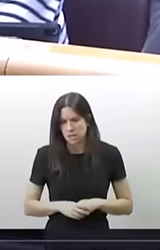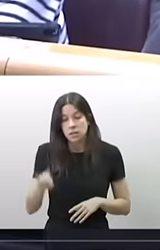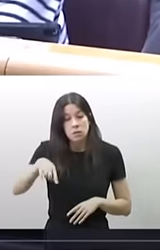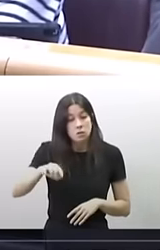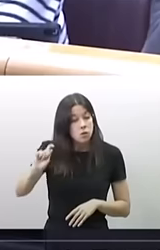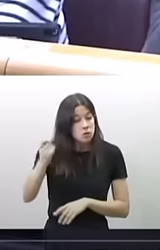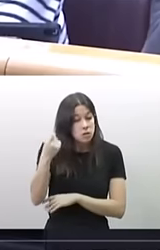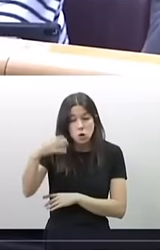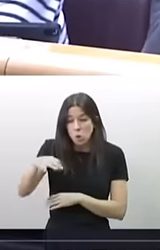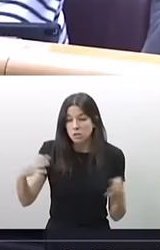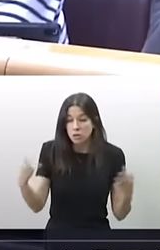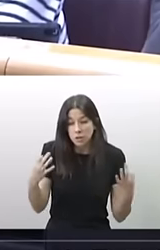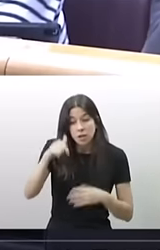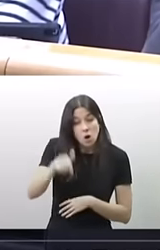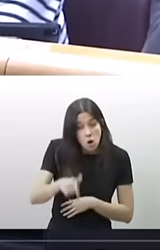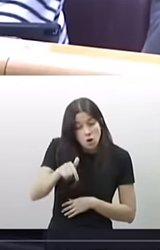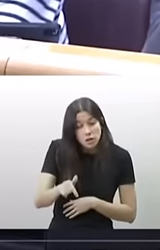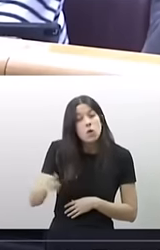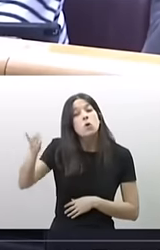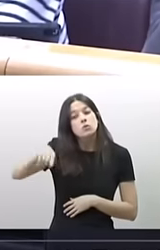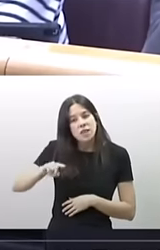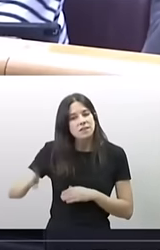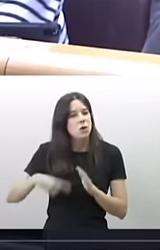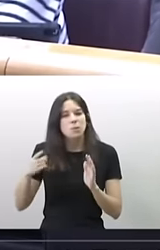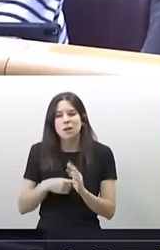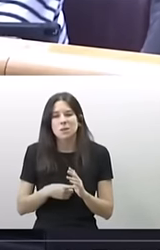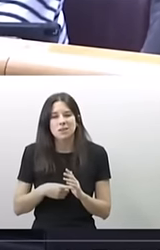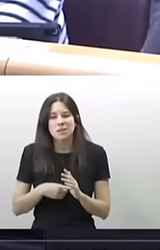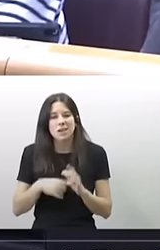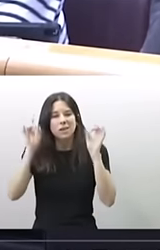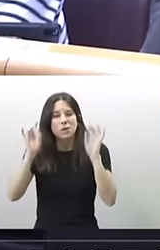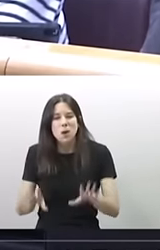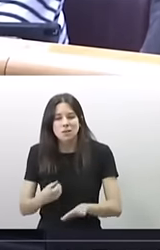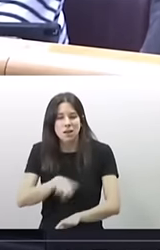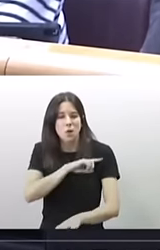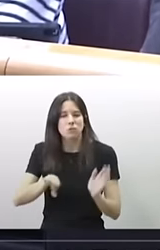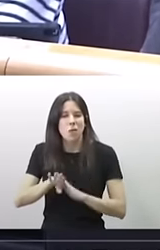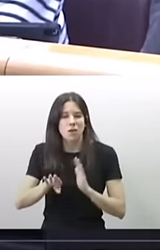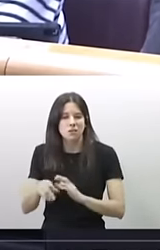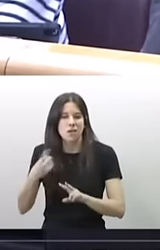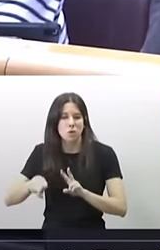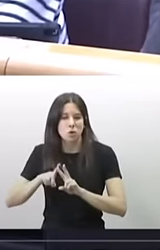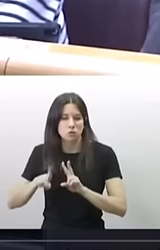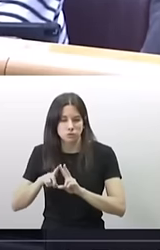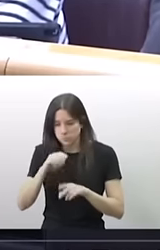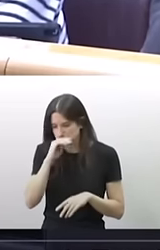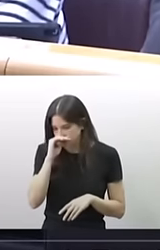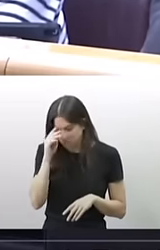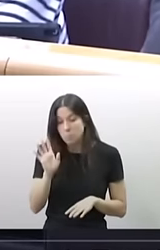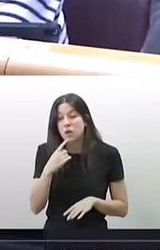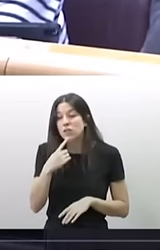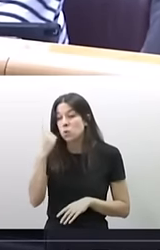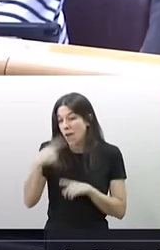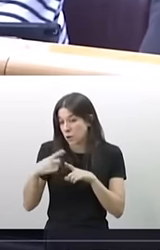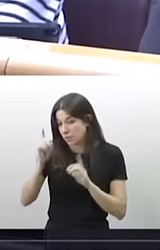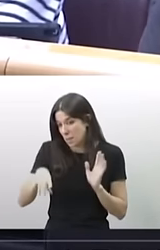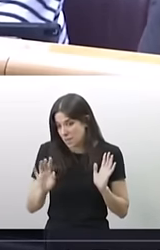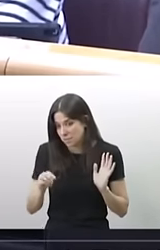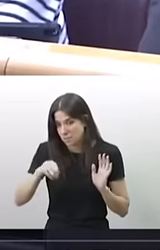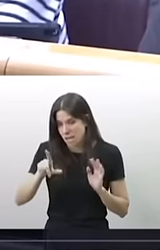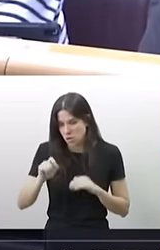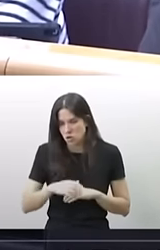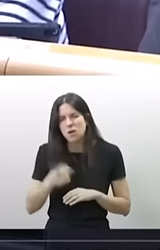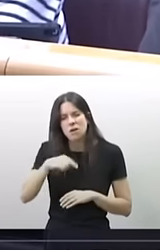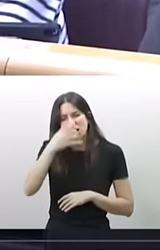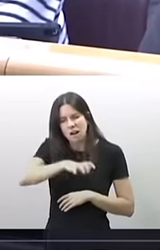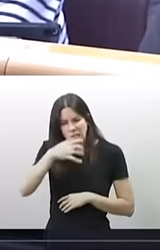conseguido con esta estrategia es que hoy sean ustedes absolutamente indistinguibles de la ultraderecha de Vox. Pero le diré algo, señor Maillo. Por mucho que griten,